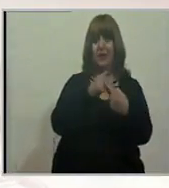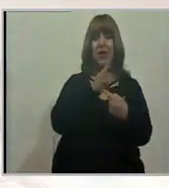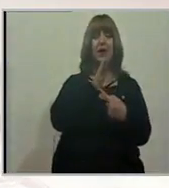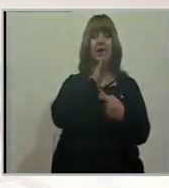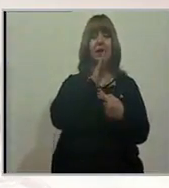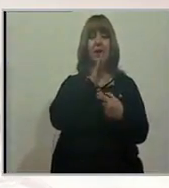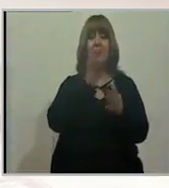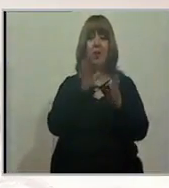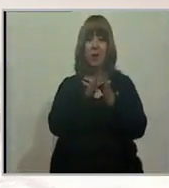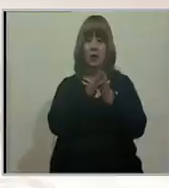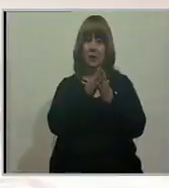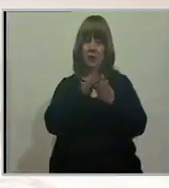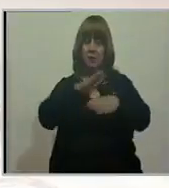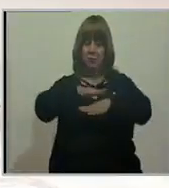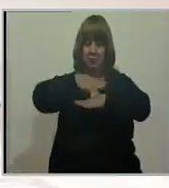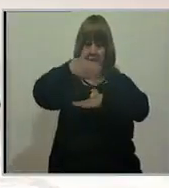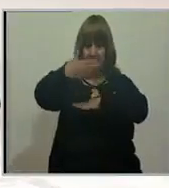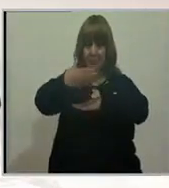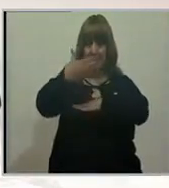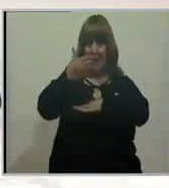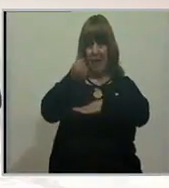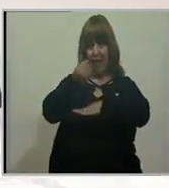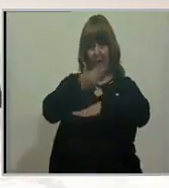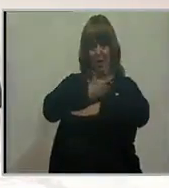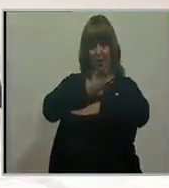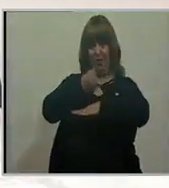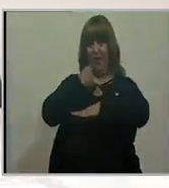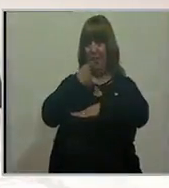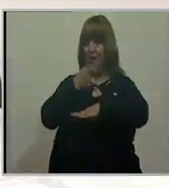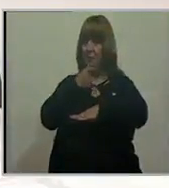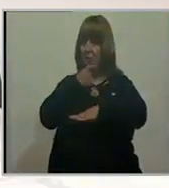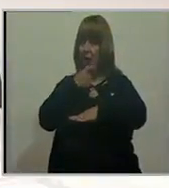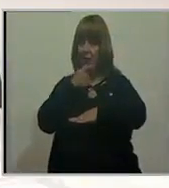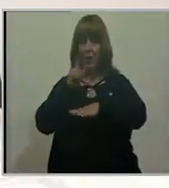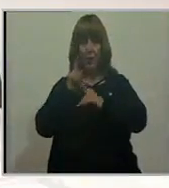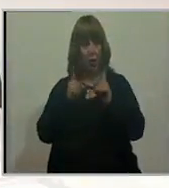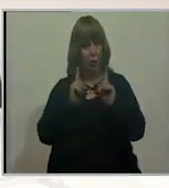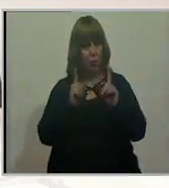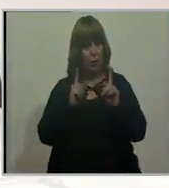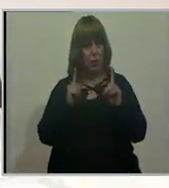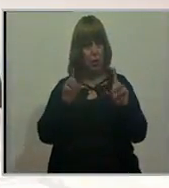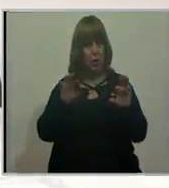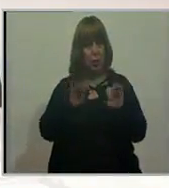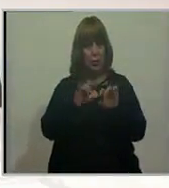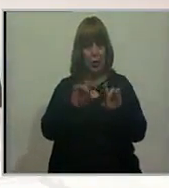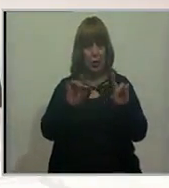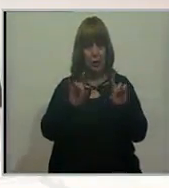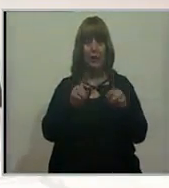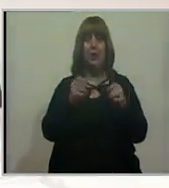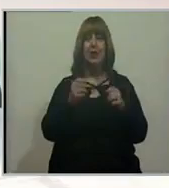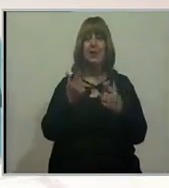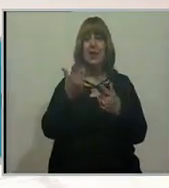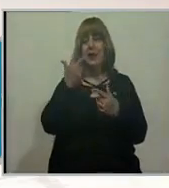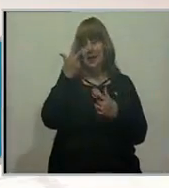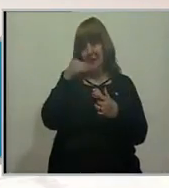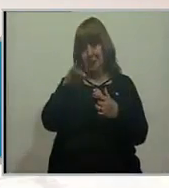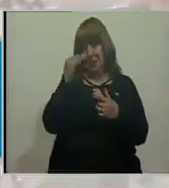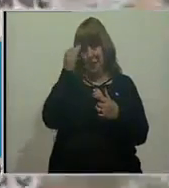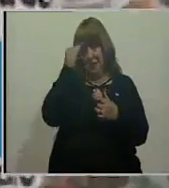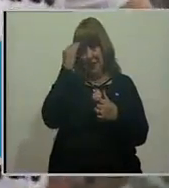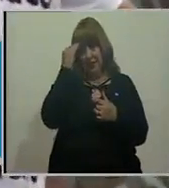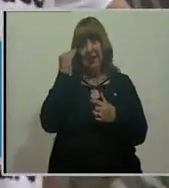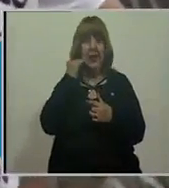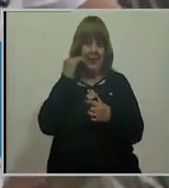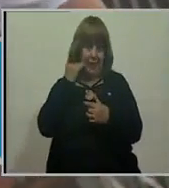página de la AFA, insistimos, todavía parece como que el duelo está para el sábado a las 15:30, cosa que no va a pasar debido al reclamo palestino, sobre todo a